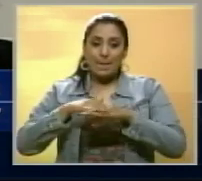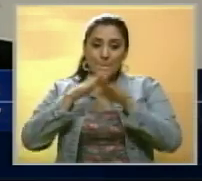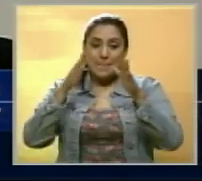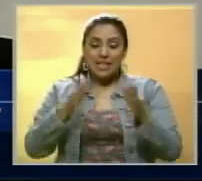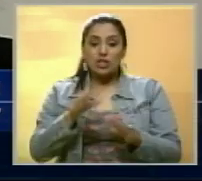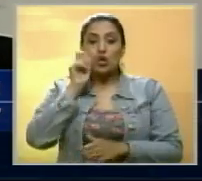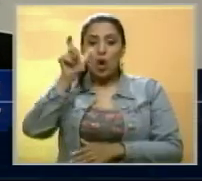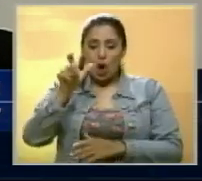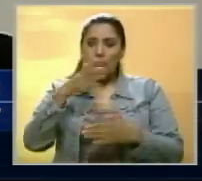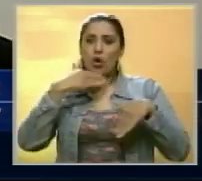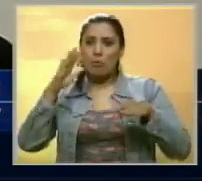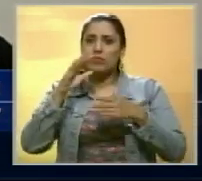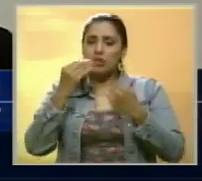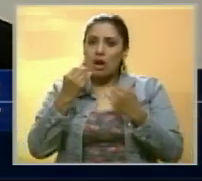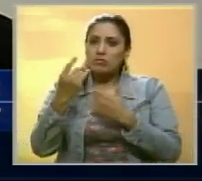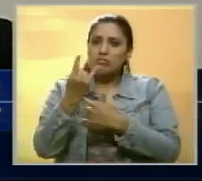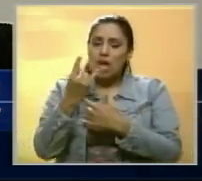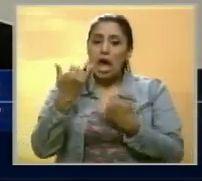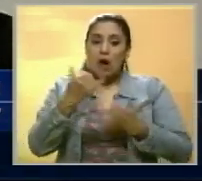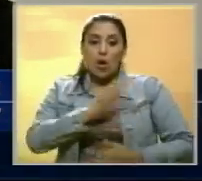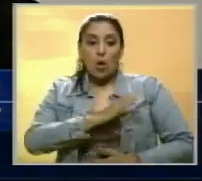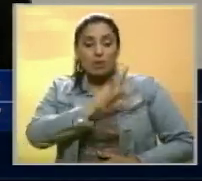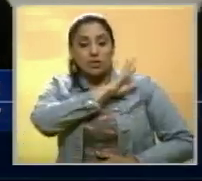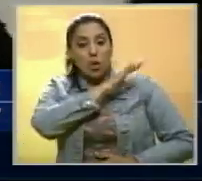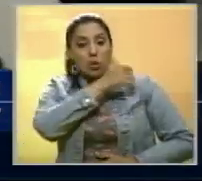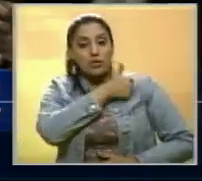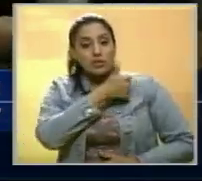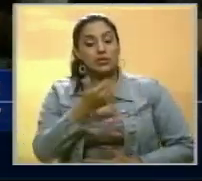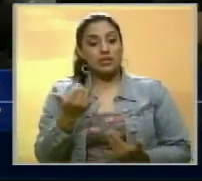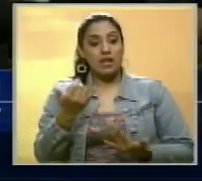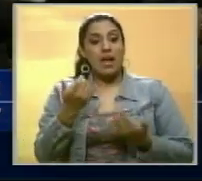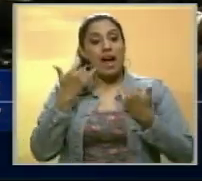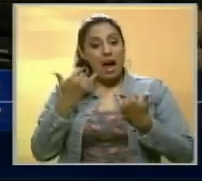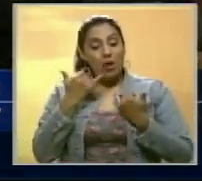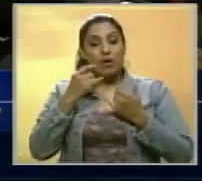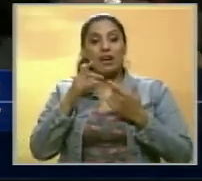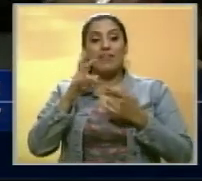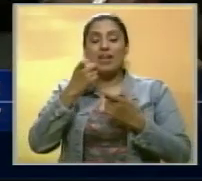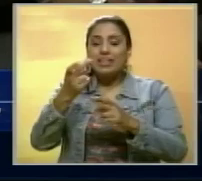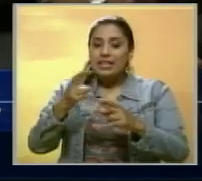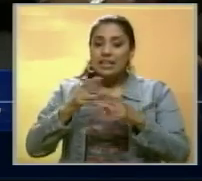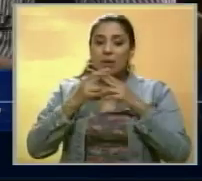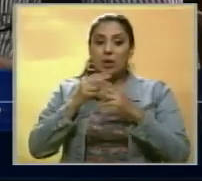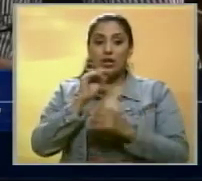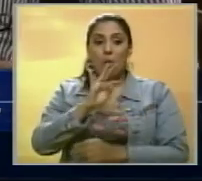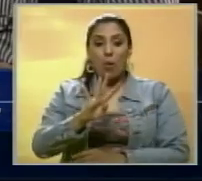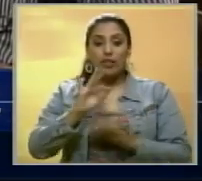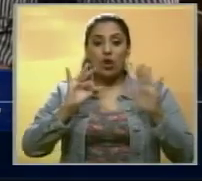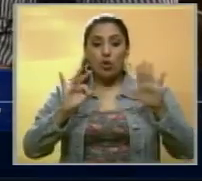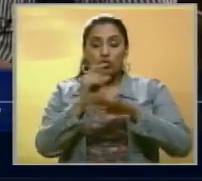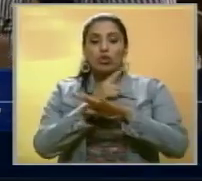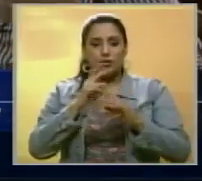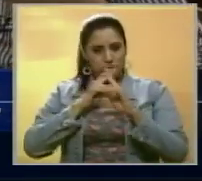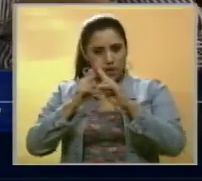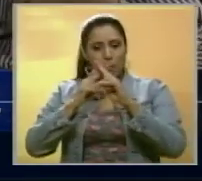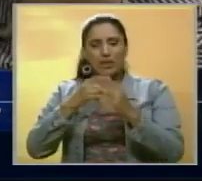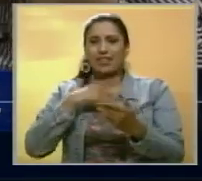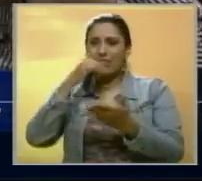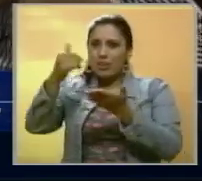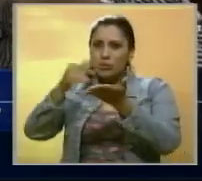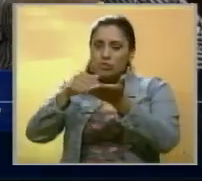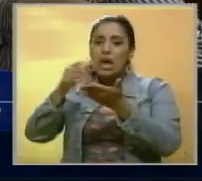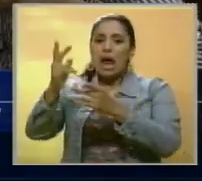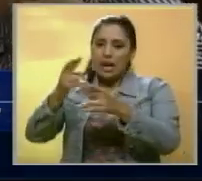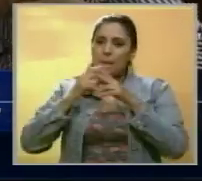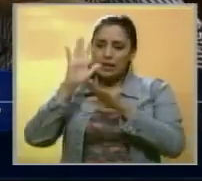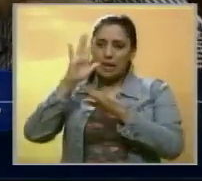Universitaria, Andrés Eloy Ruiz, ante la Comisión de Autoridades y Gremios Universitarios, de responder en 48 horas a las demandas plasmadas en un documento